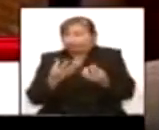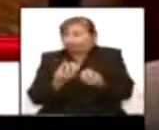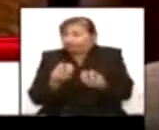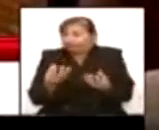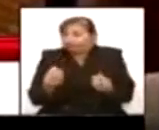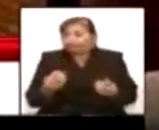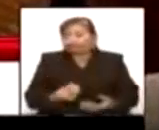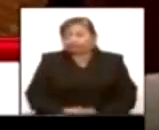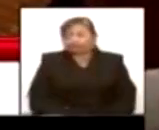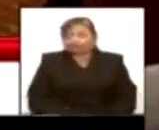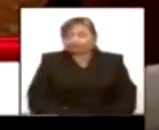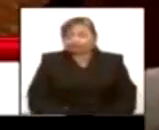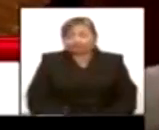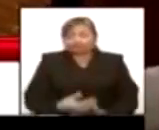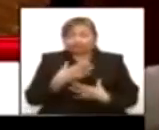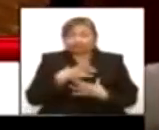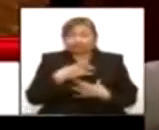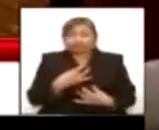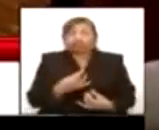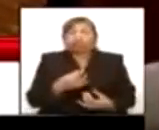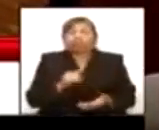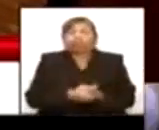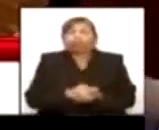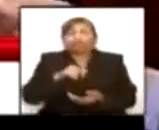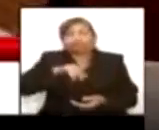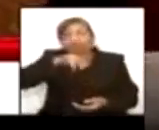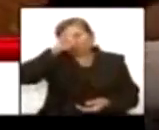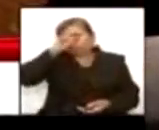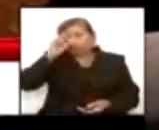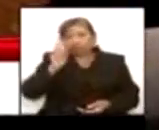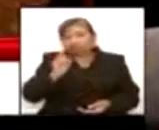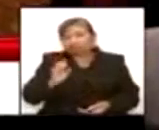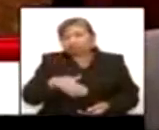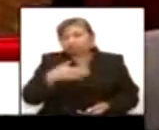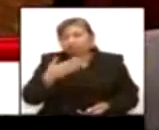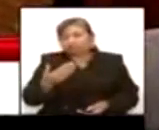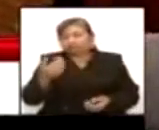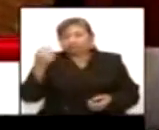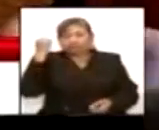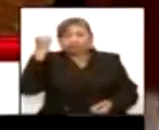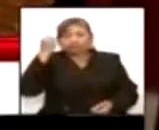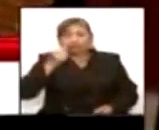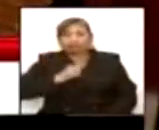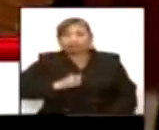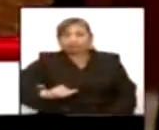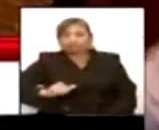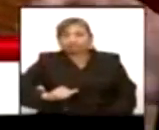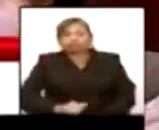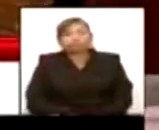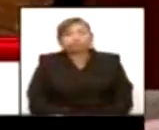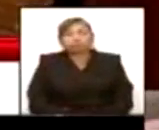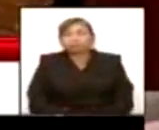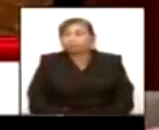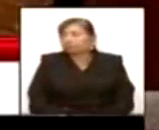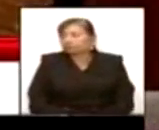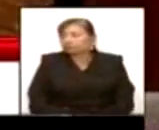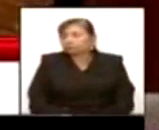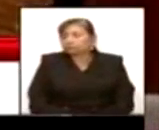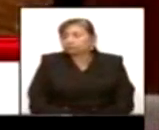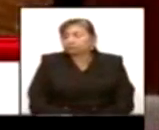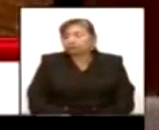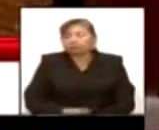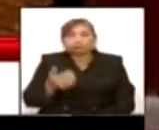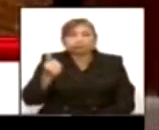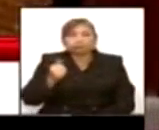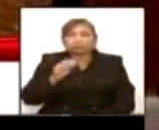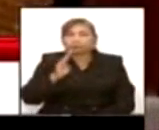mucho interés, en el Perú no existe el derecho al aborto. No existe